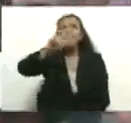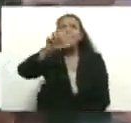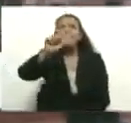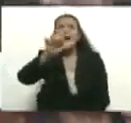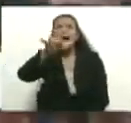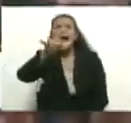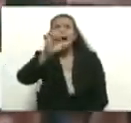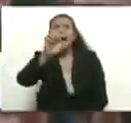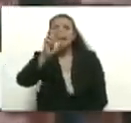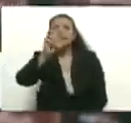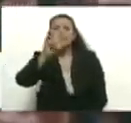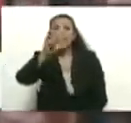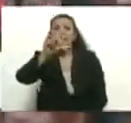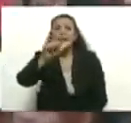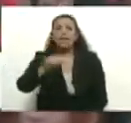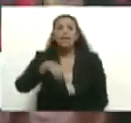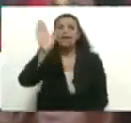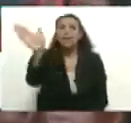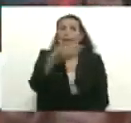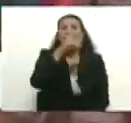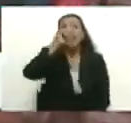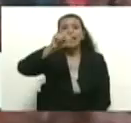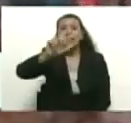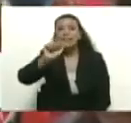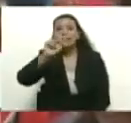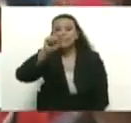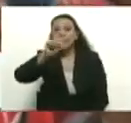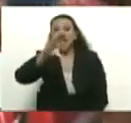algún... Nancy Villegas.